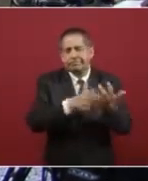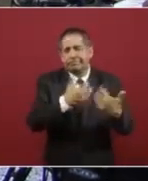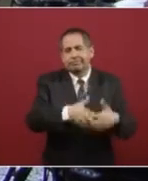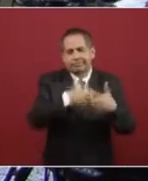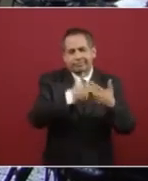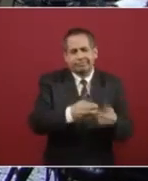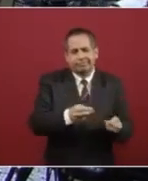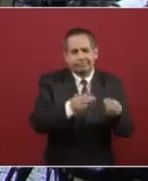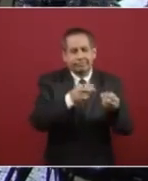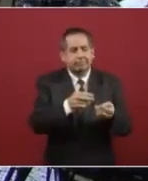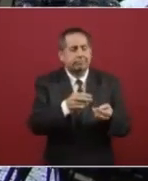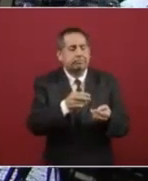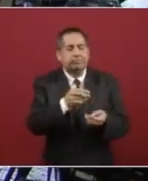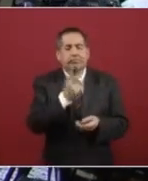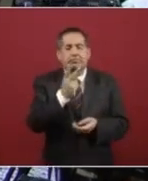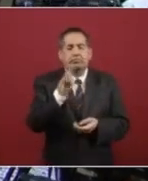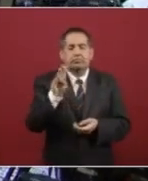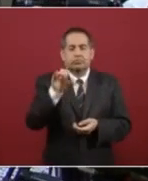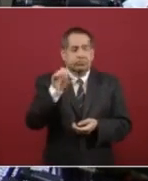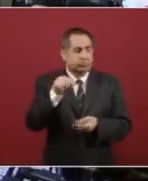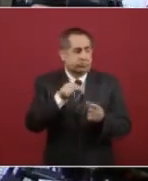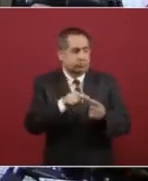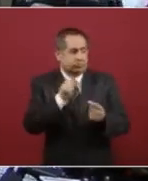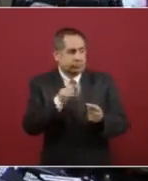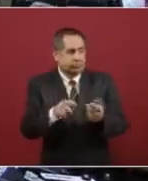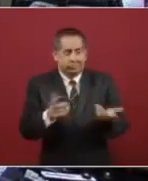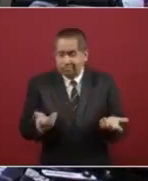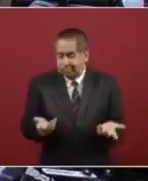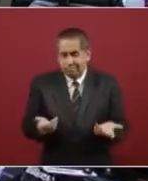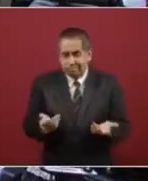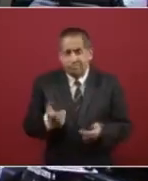de la refinería y